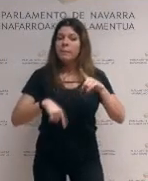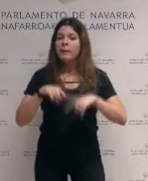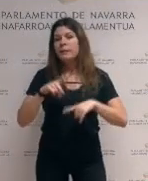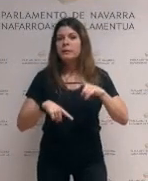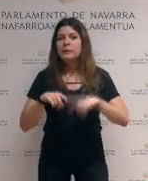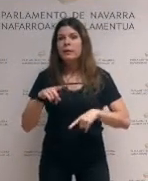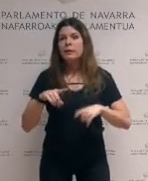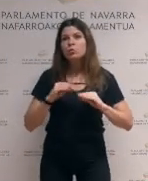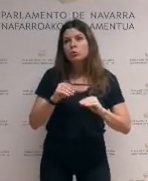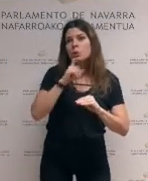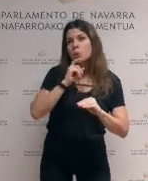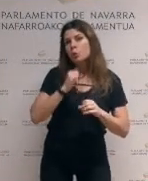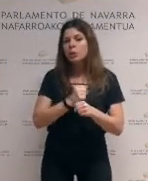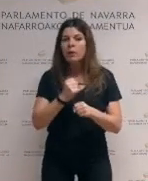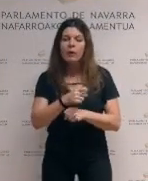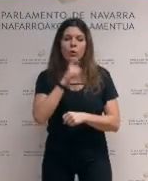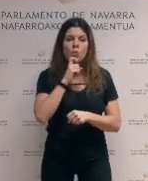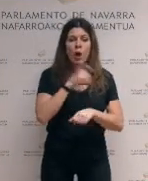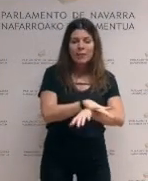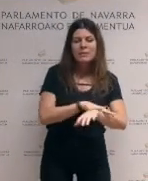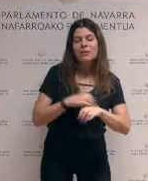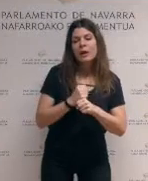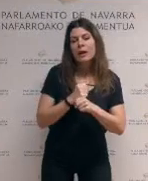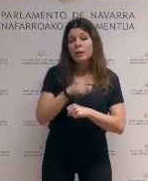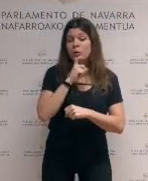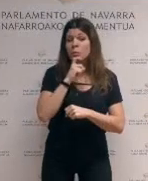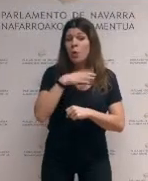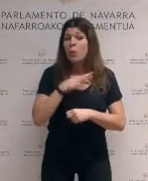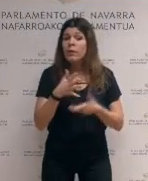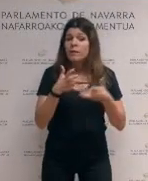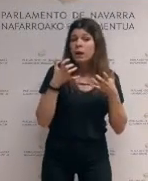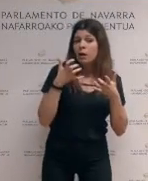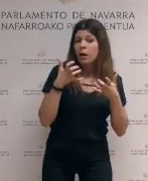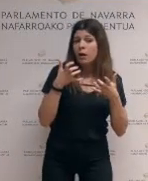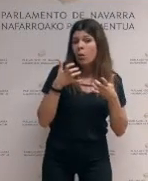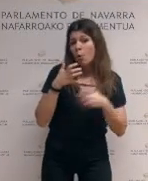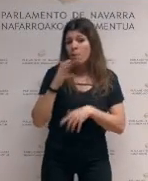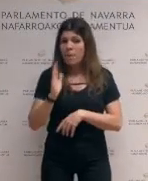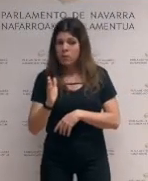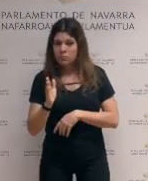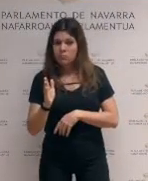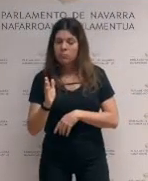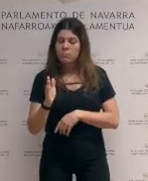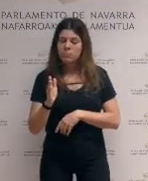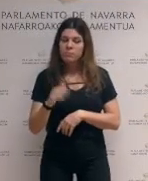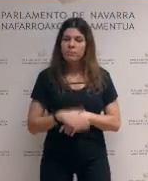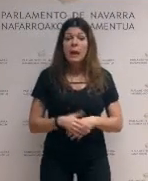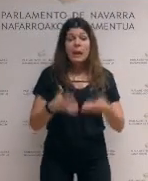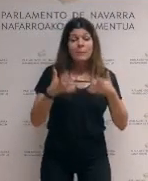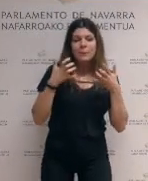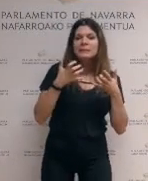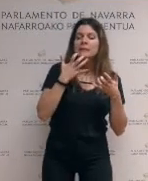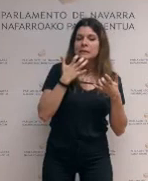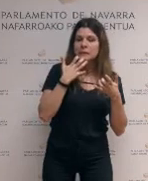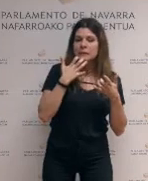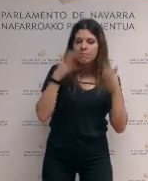cómo se trabaje, depende cómo trabaje la Administración, puede ser una ventaja o puede ser un problema. Puede ser una ventaja si nos centramos